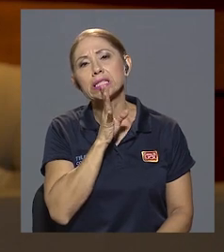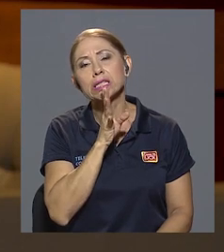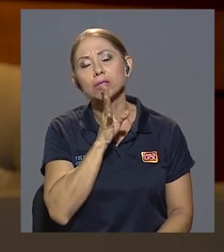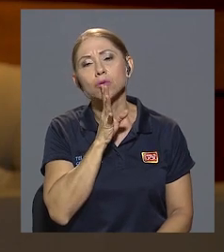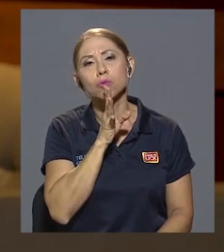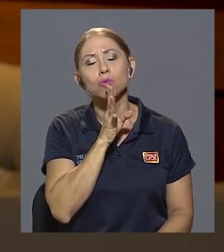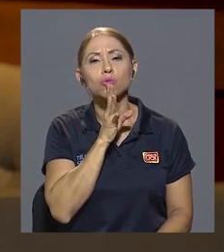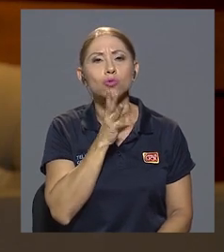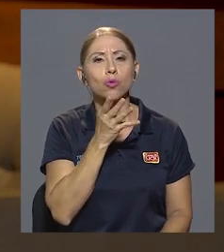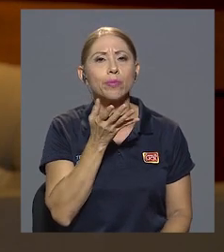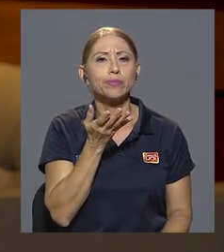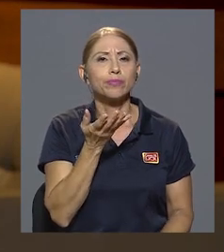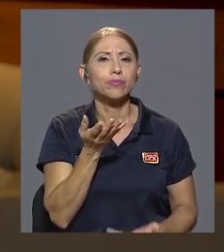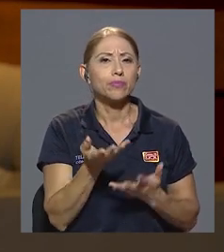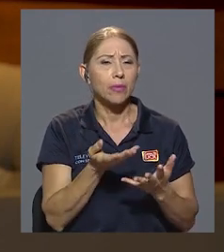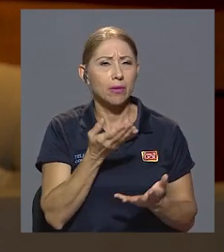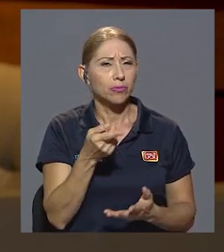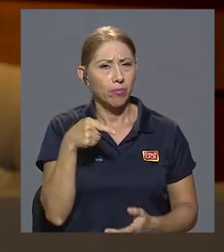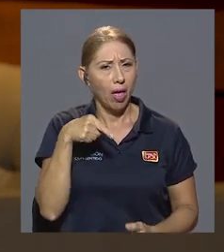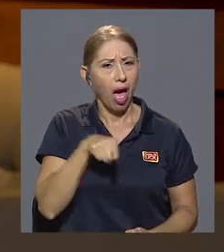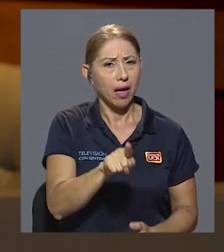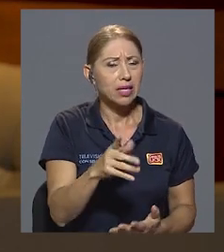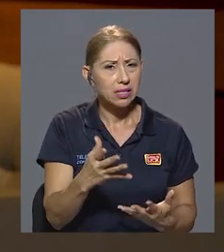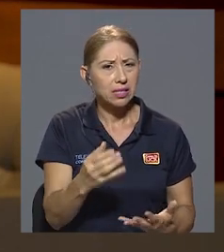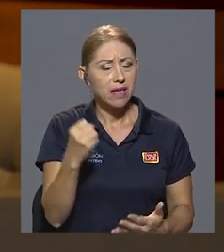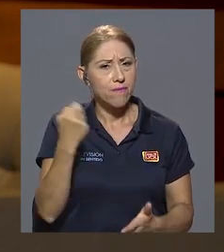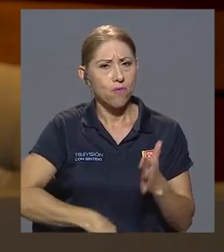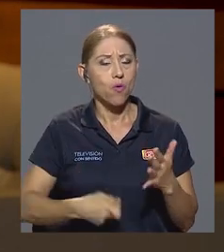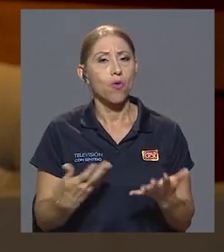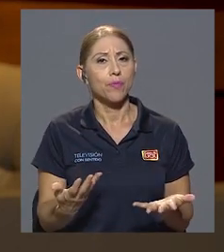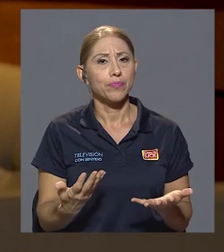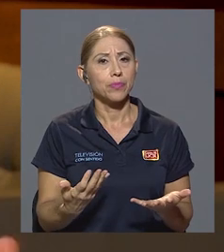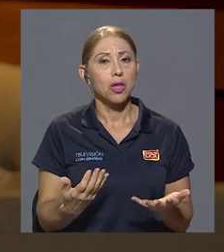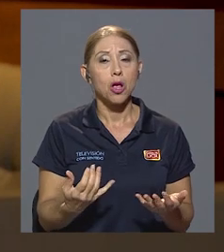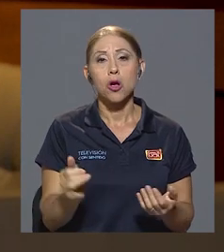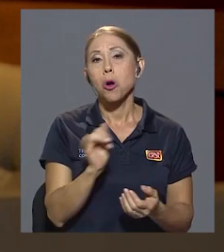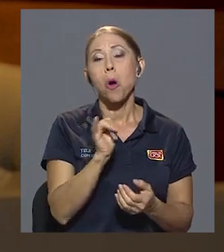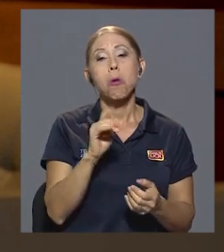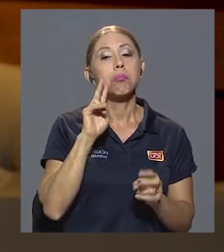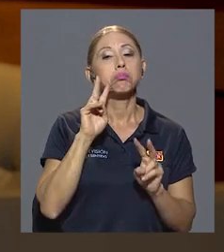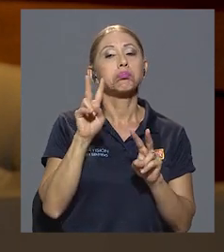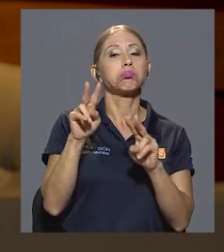verdaderamente digamos agresivo y desvalorizante de la condición